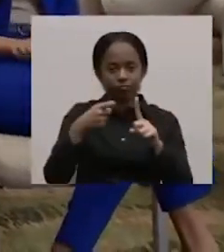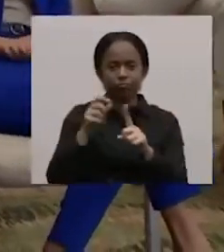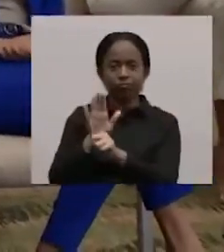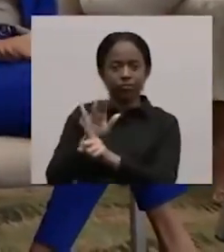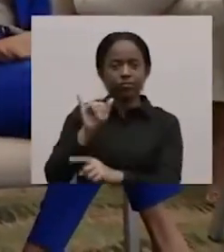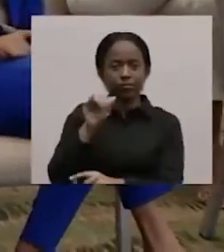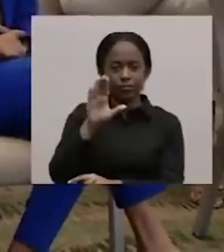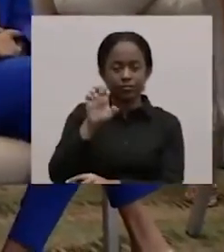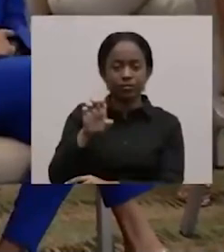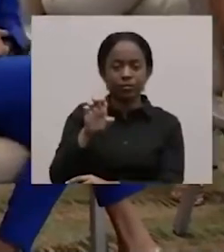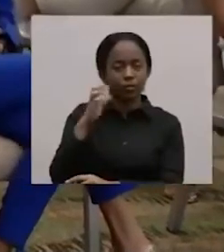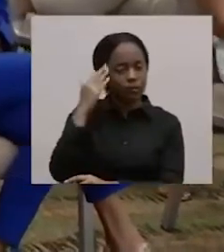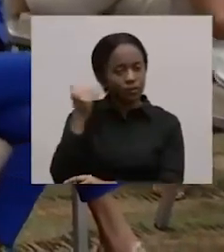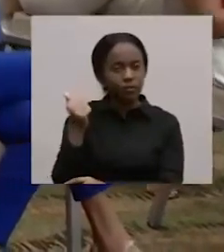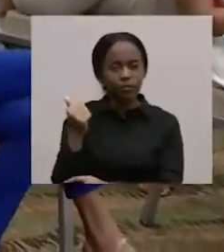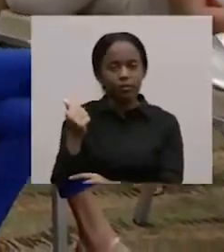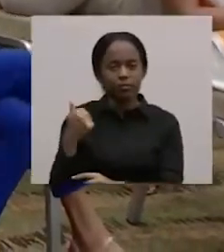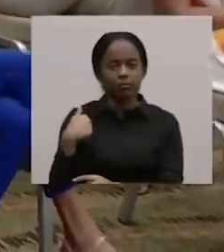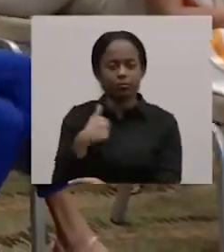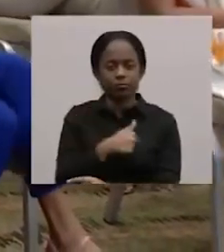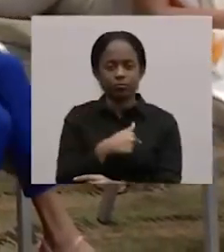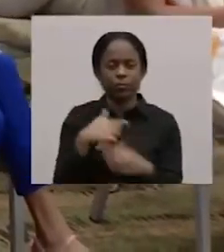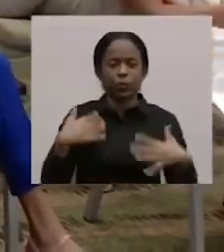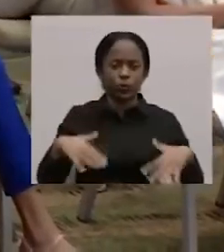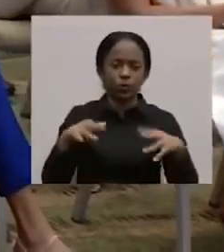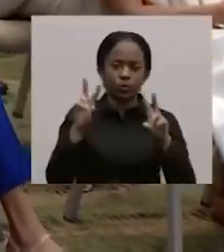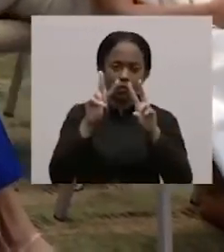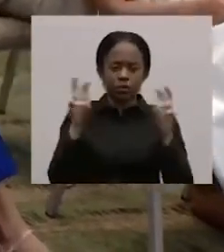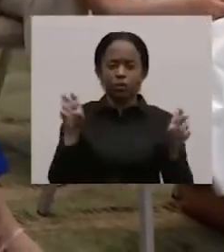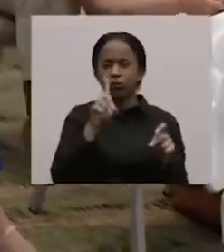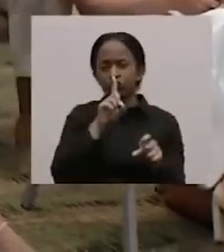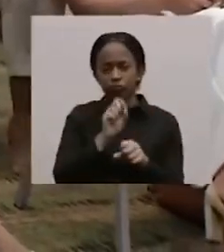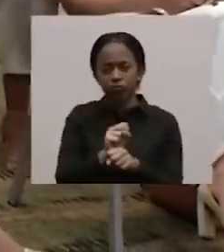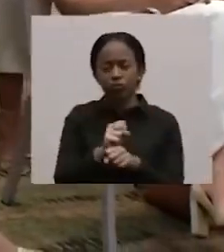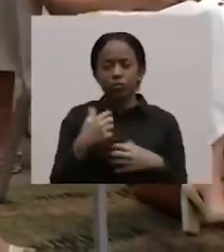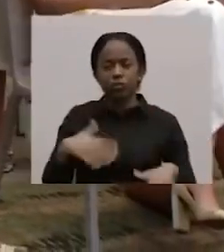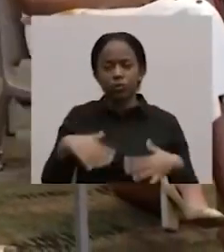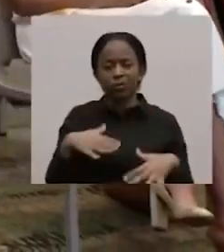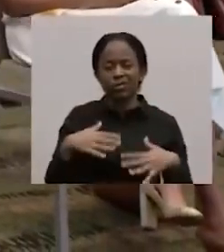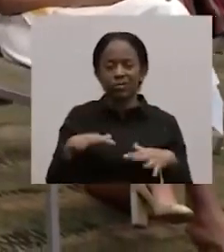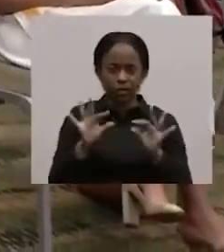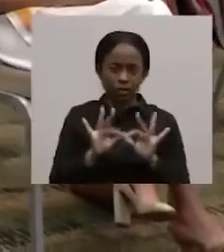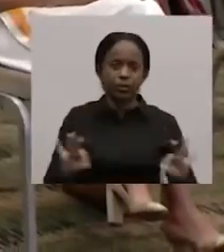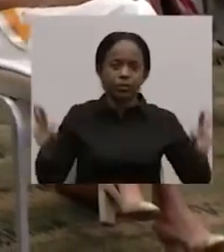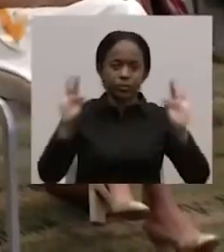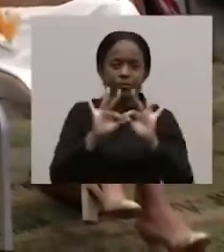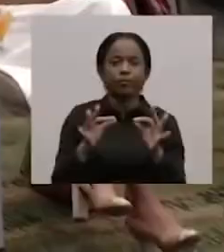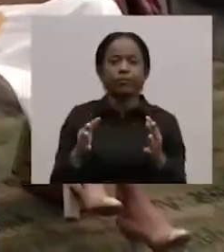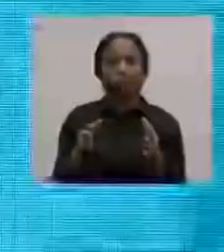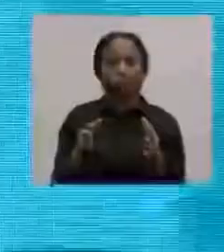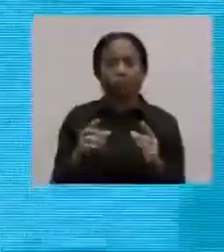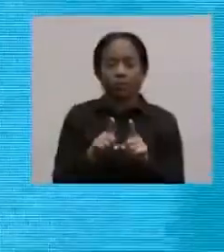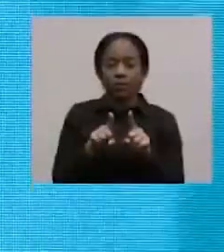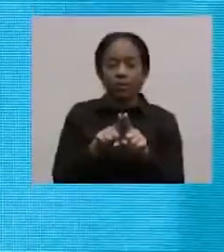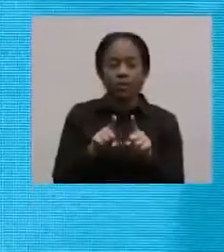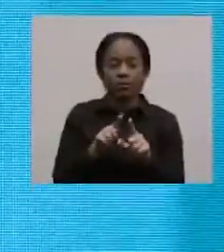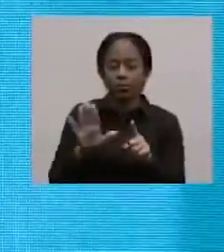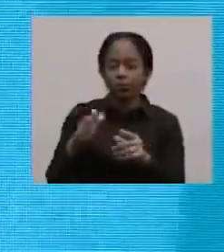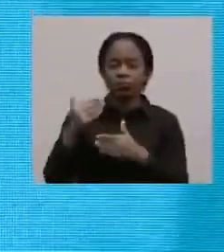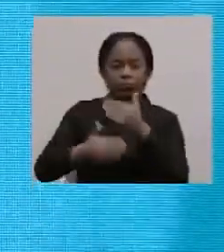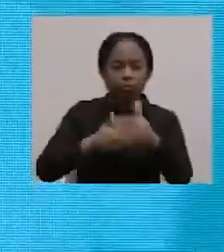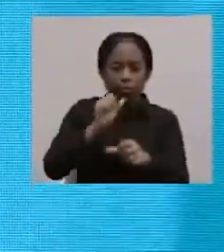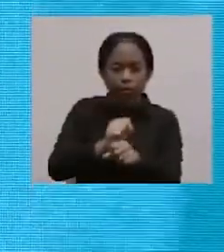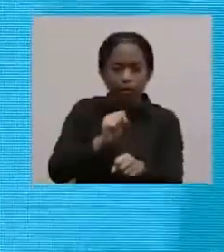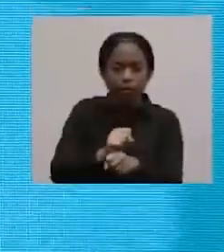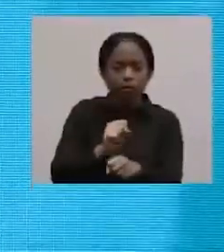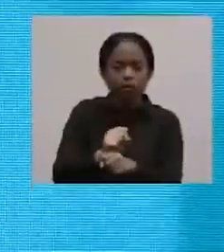Electoral, porque nos traen temas que son comunes con nosotros y con el desempeño permanente